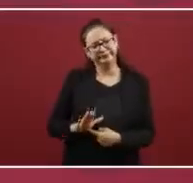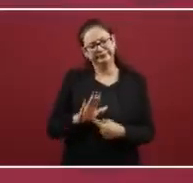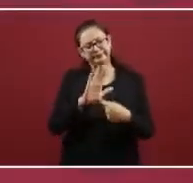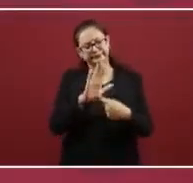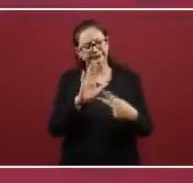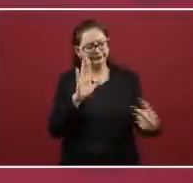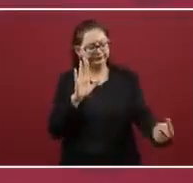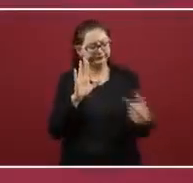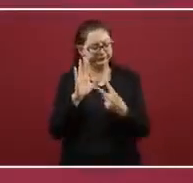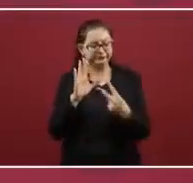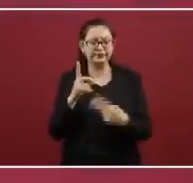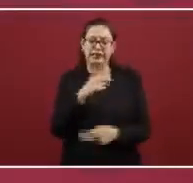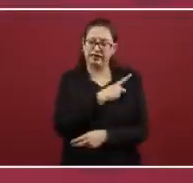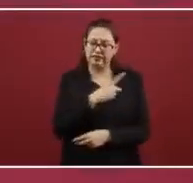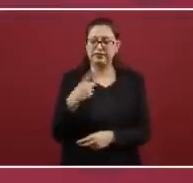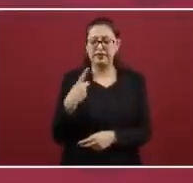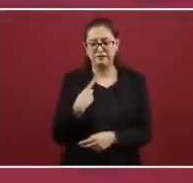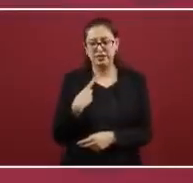su